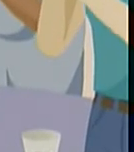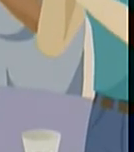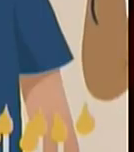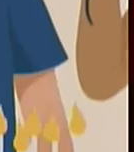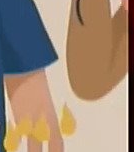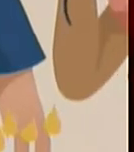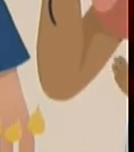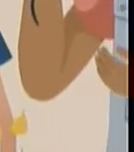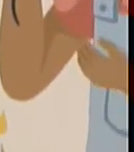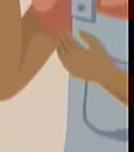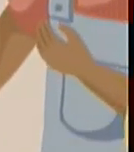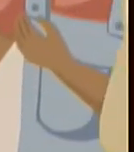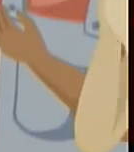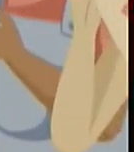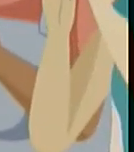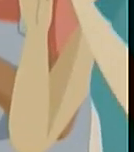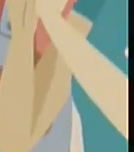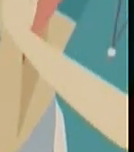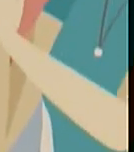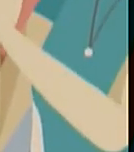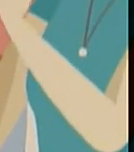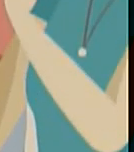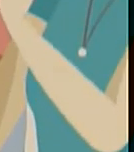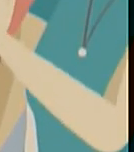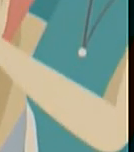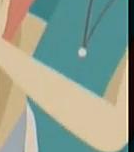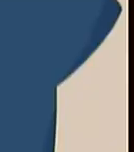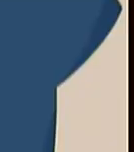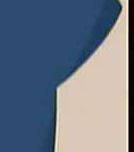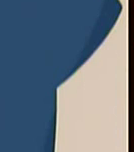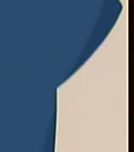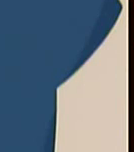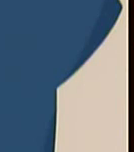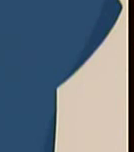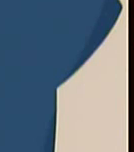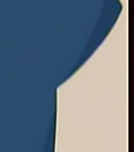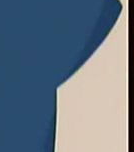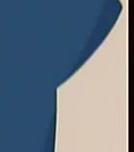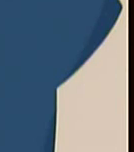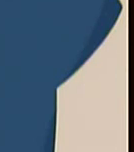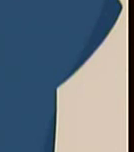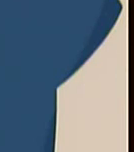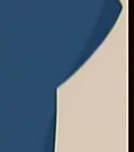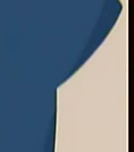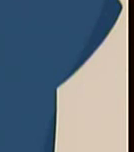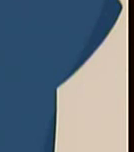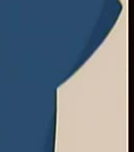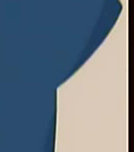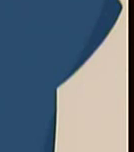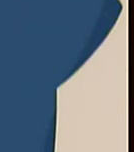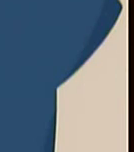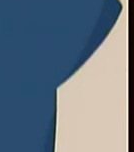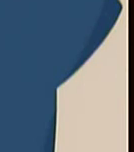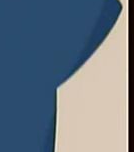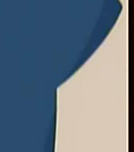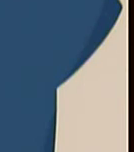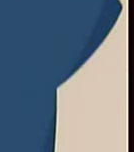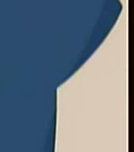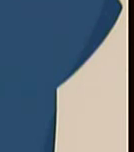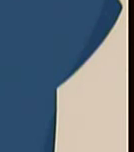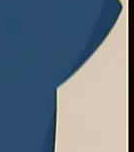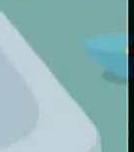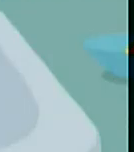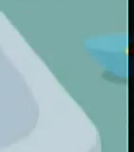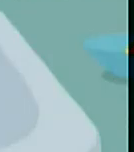Las vacunas nos acercarán a estos momentos, pero necesitas tiempo para crear anticuerpos. Aunque te vacunes, recuerda cumplir estos